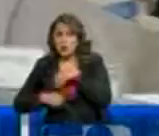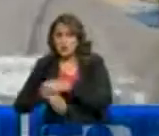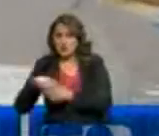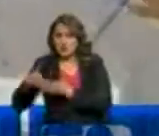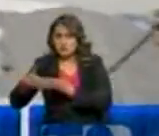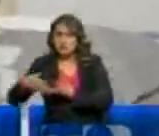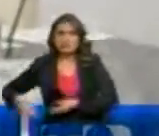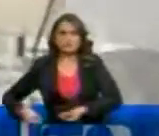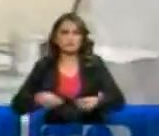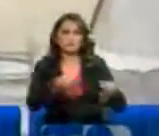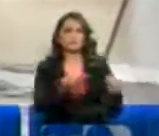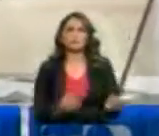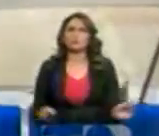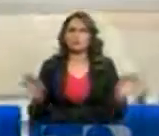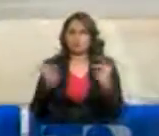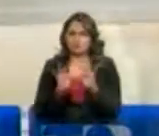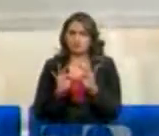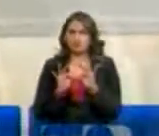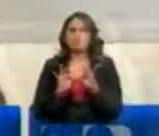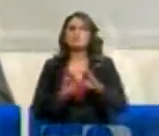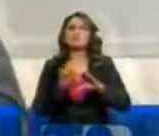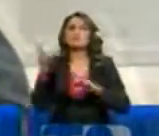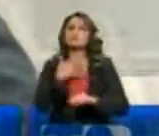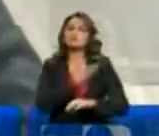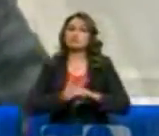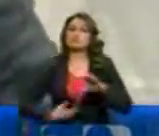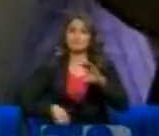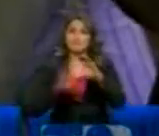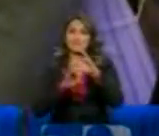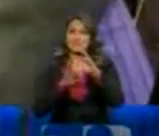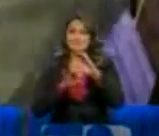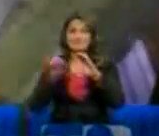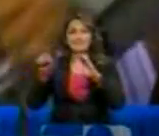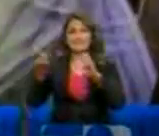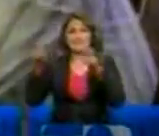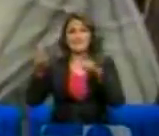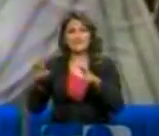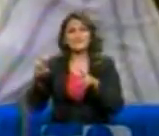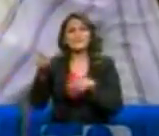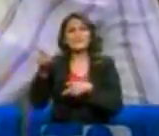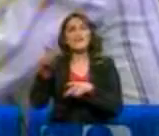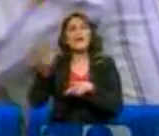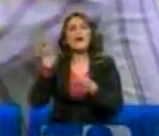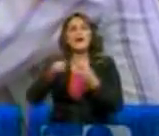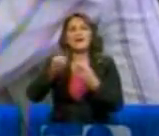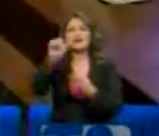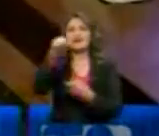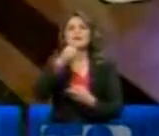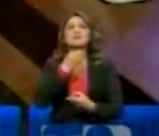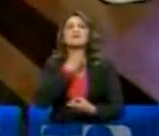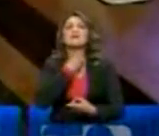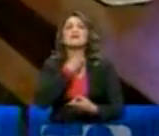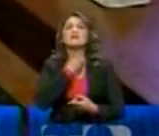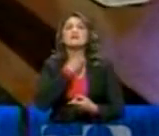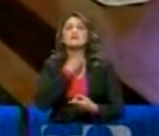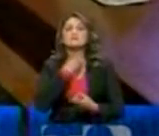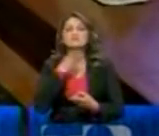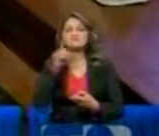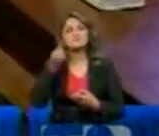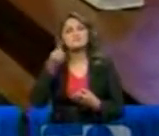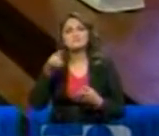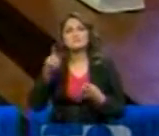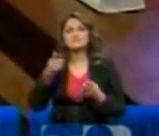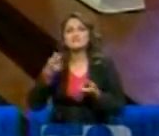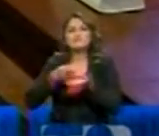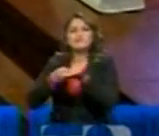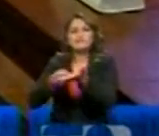interpelante, en este caso el presidente de la Comisión de Participación Ciudadana, Raúl Tello, y hasta el 10 de agosto deberán presentarse los cargos y descargos, pues del 11 al 15